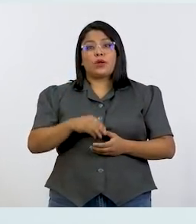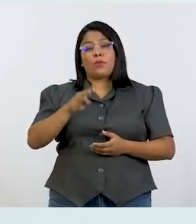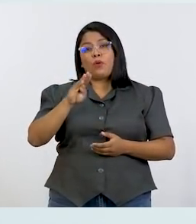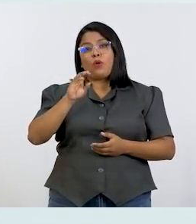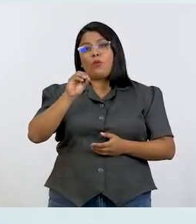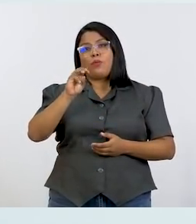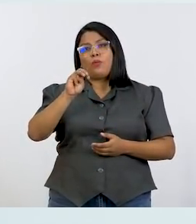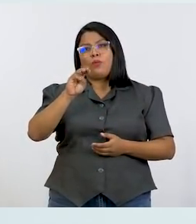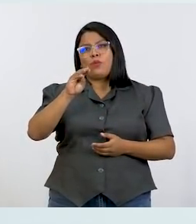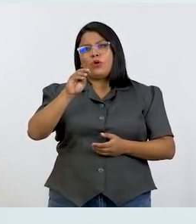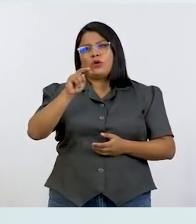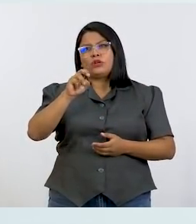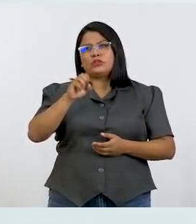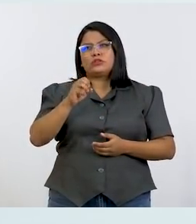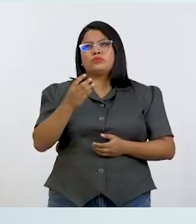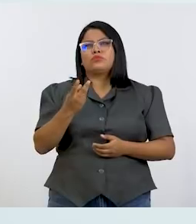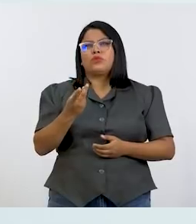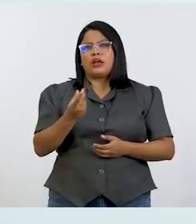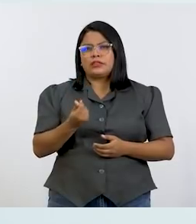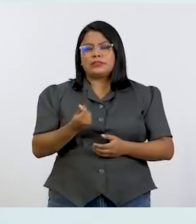paletas más que bombones hay?